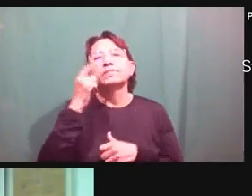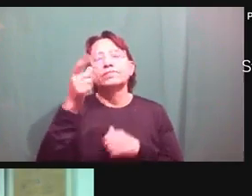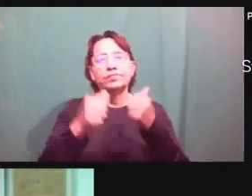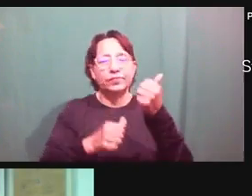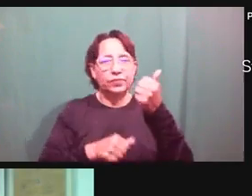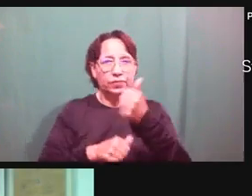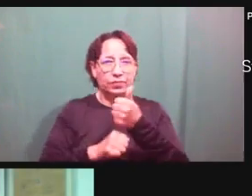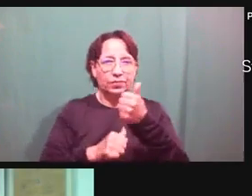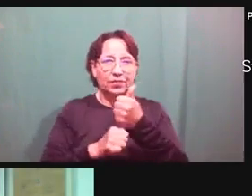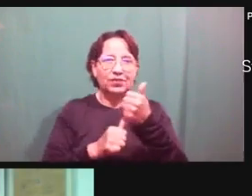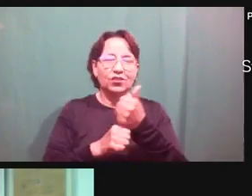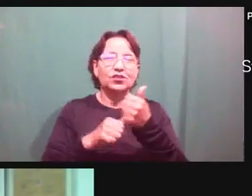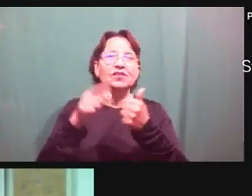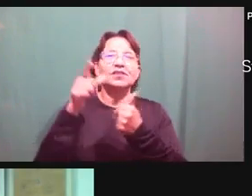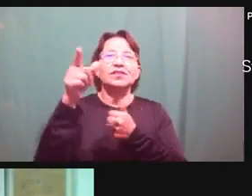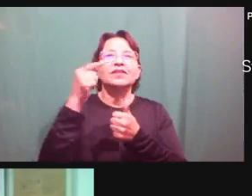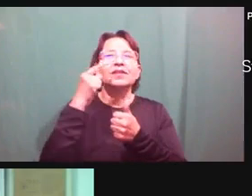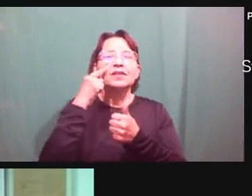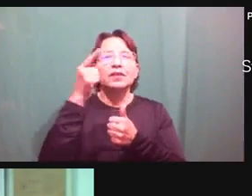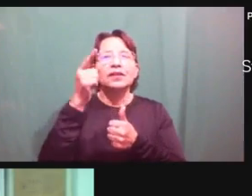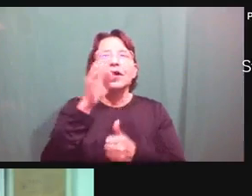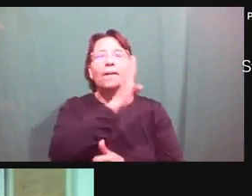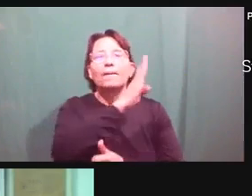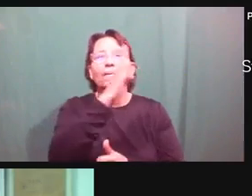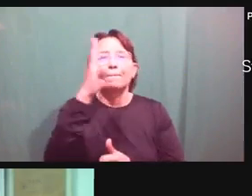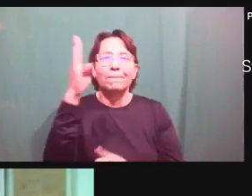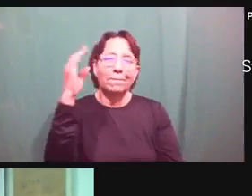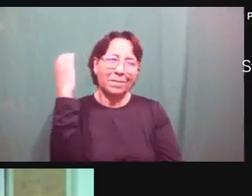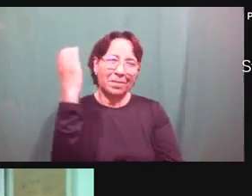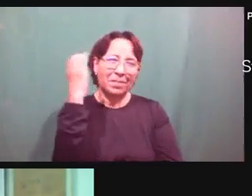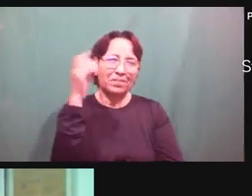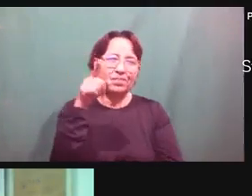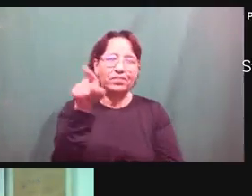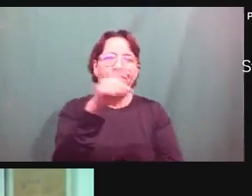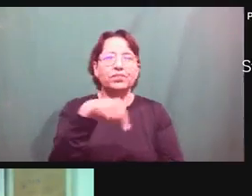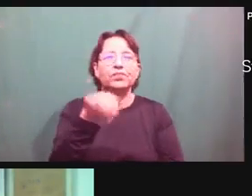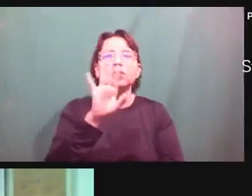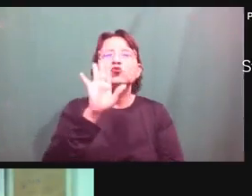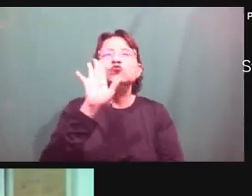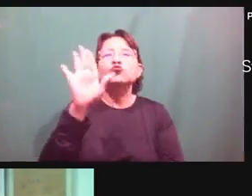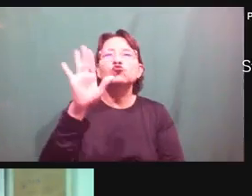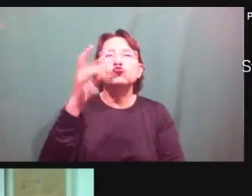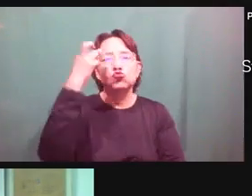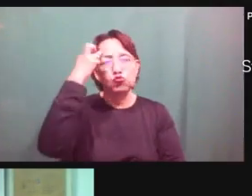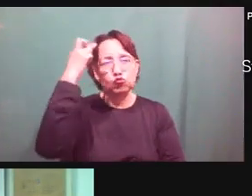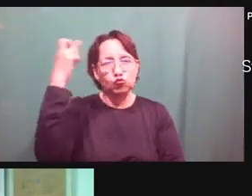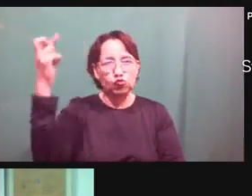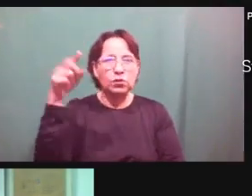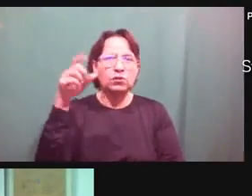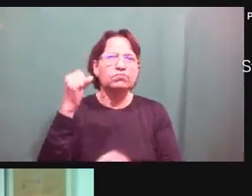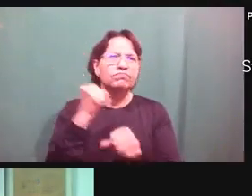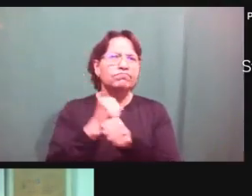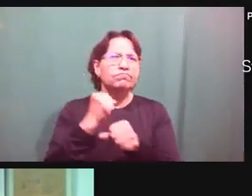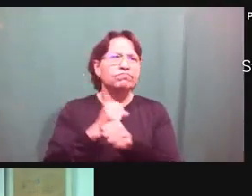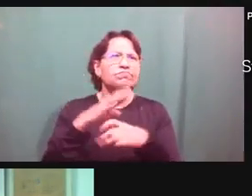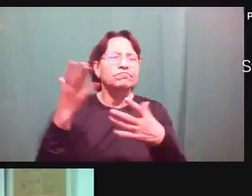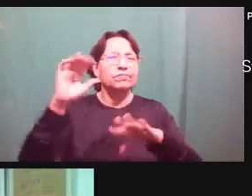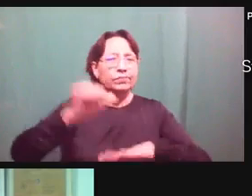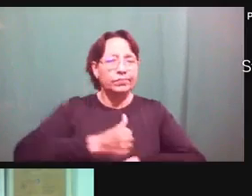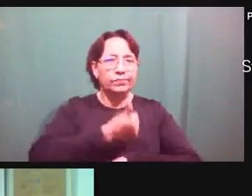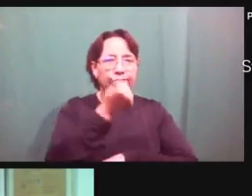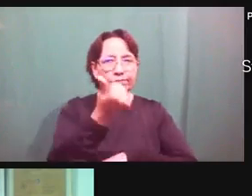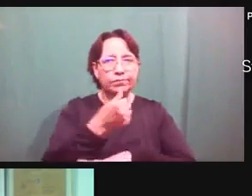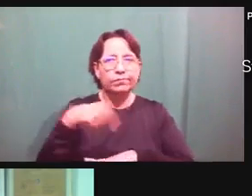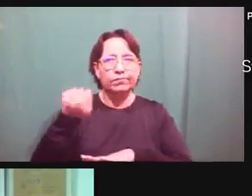del Grupo de Conservación de la Biblioteca Nacional de Colombia. En el ejercicio de su profesión, se ha desempeñado como director nacional